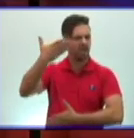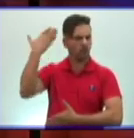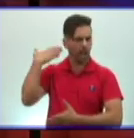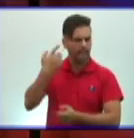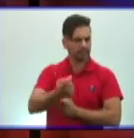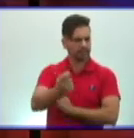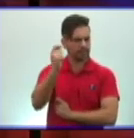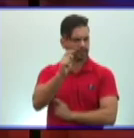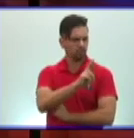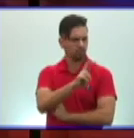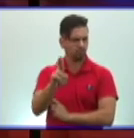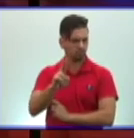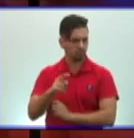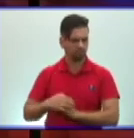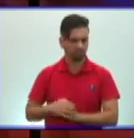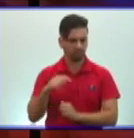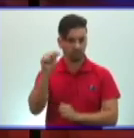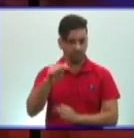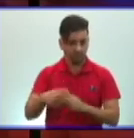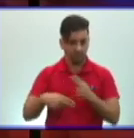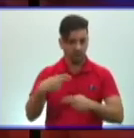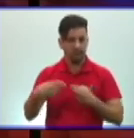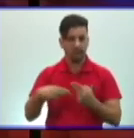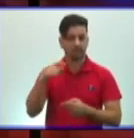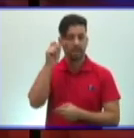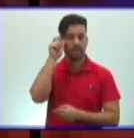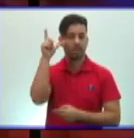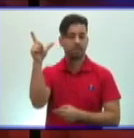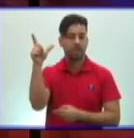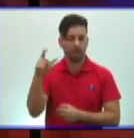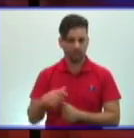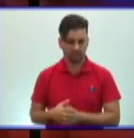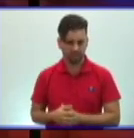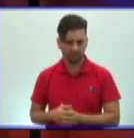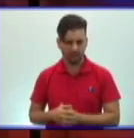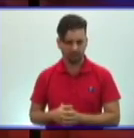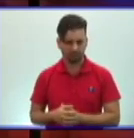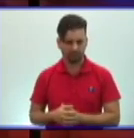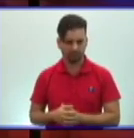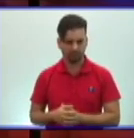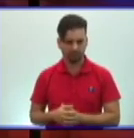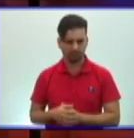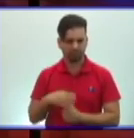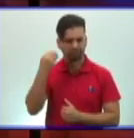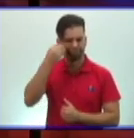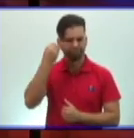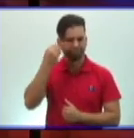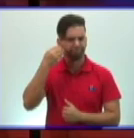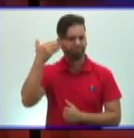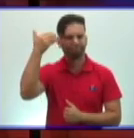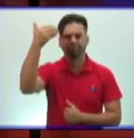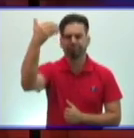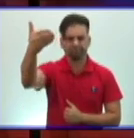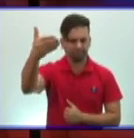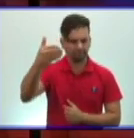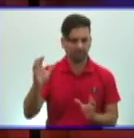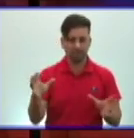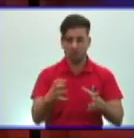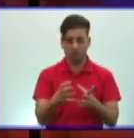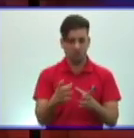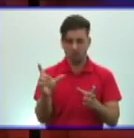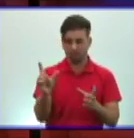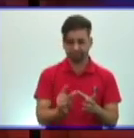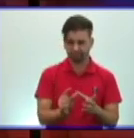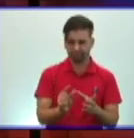lo hace idealista. Eso es lo que lo hace en su concepción un grupo que sencillamente lo que quiere es volver hacia atrás